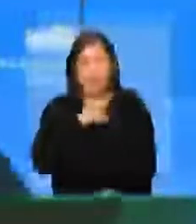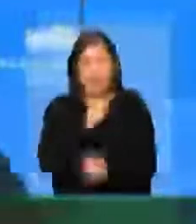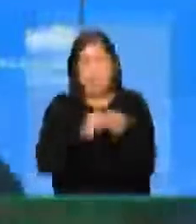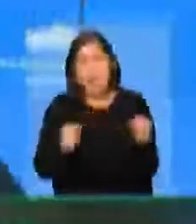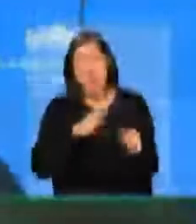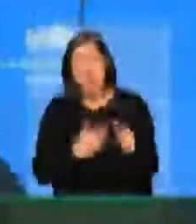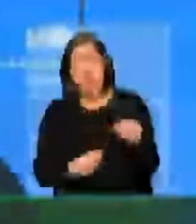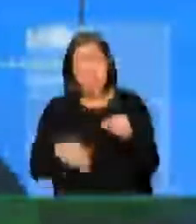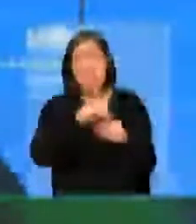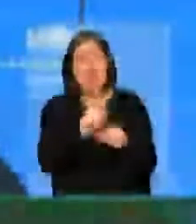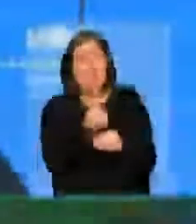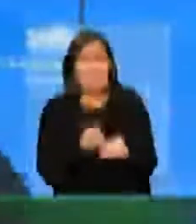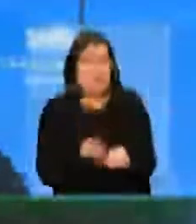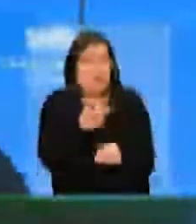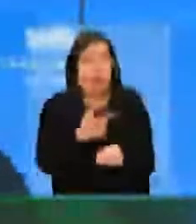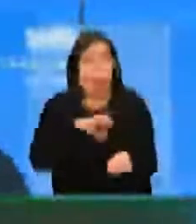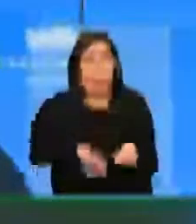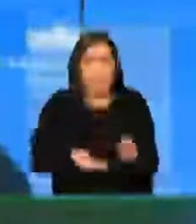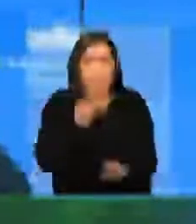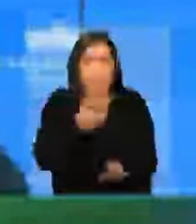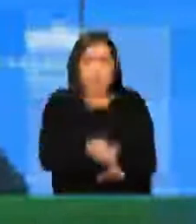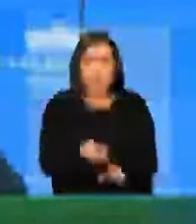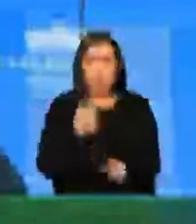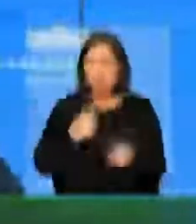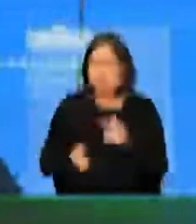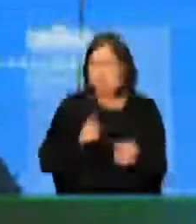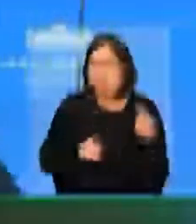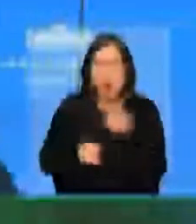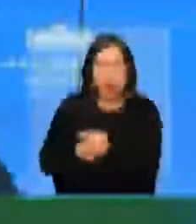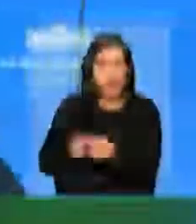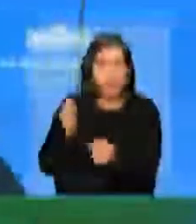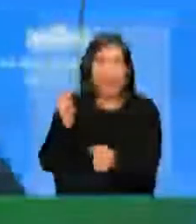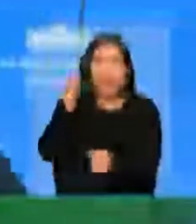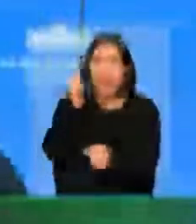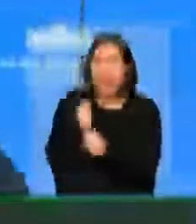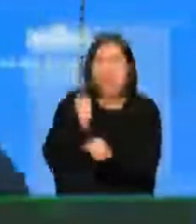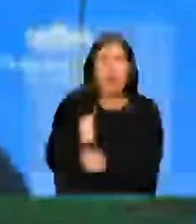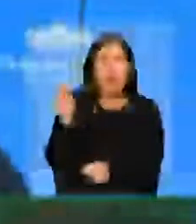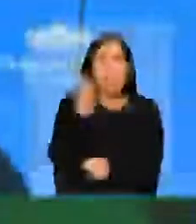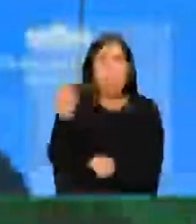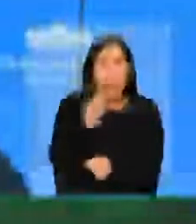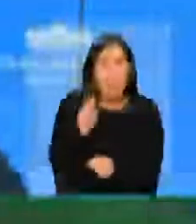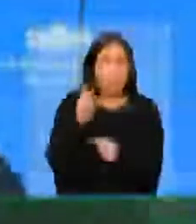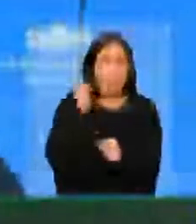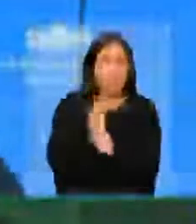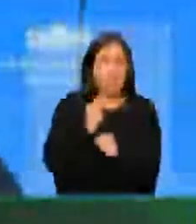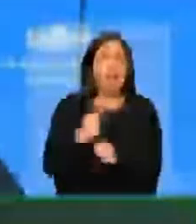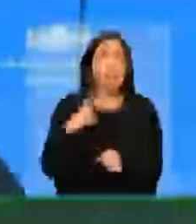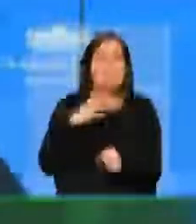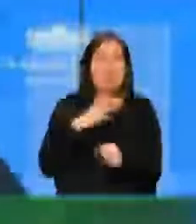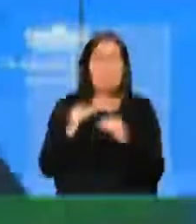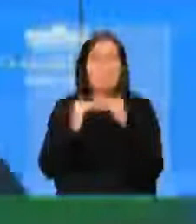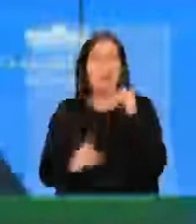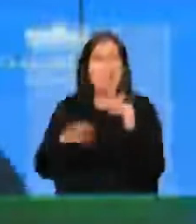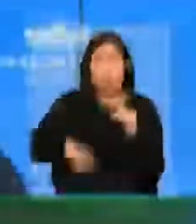una partida y se le está dando aumento. Entonces, cuando se condena a trabajadores públicos y privados a perder salario y a los amigos se